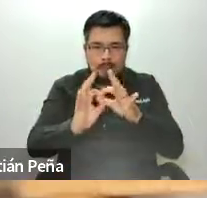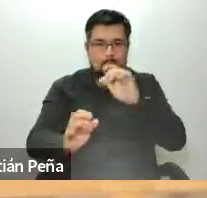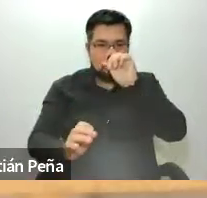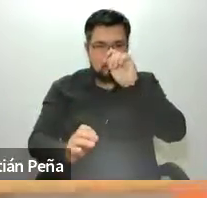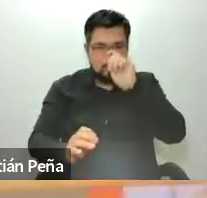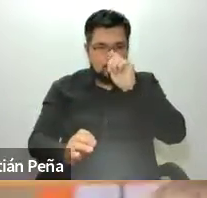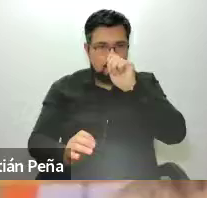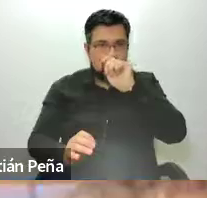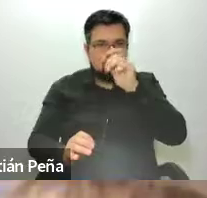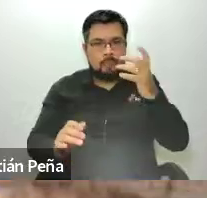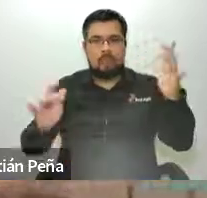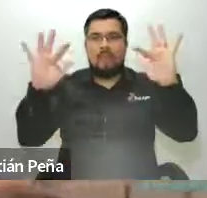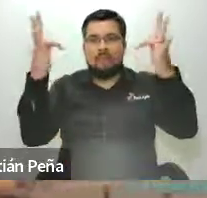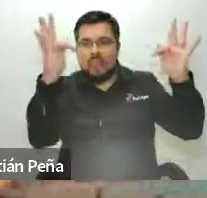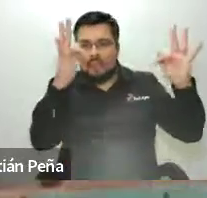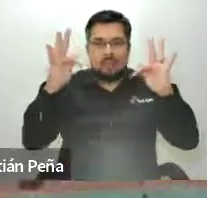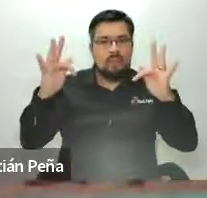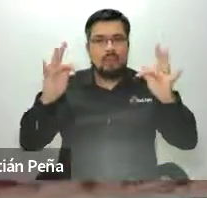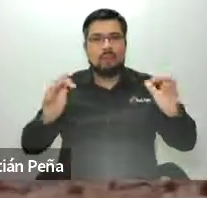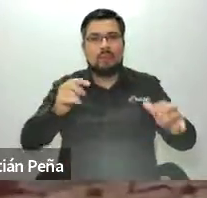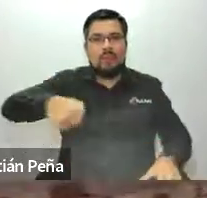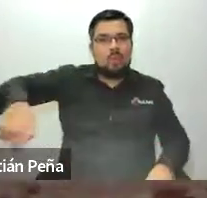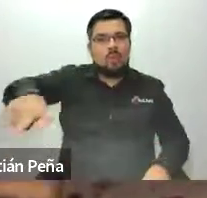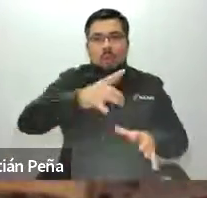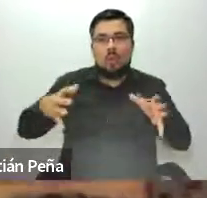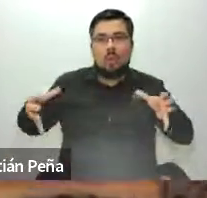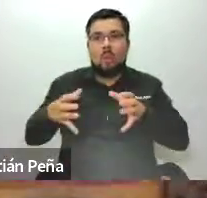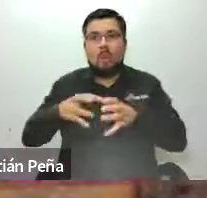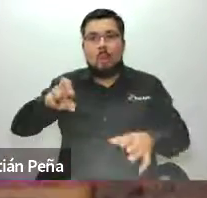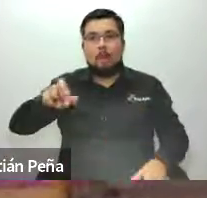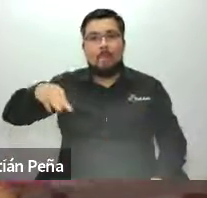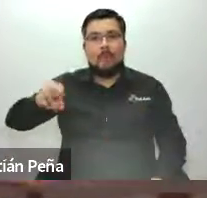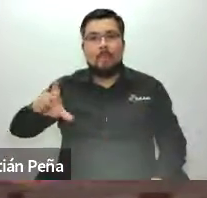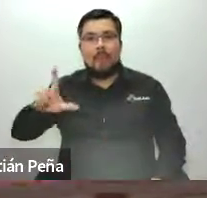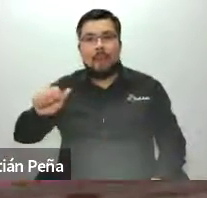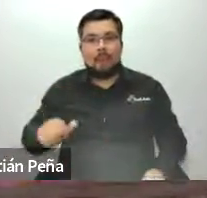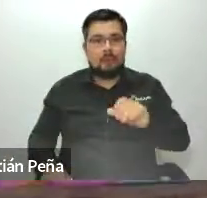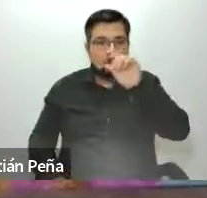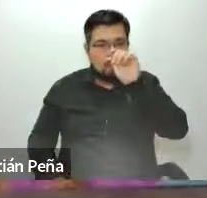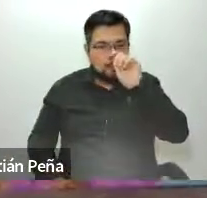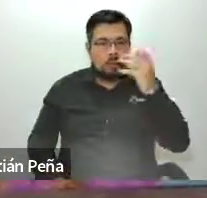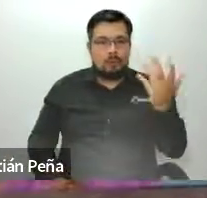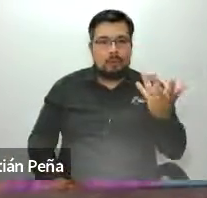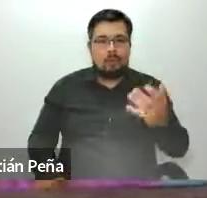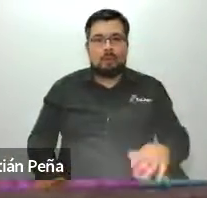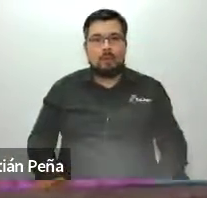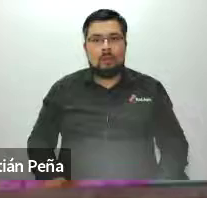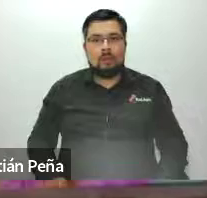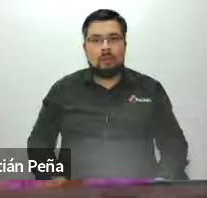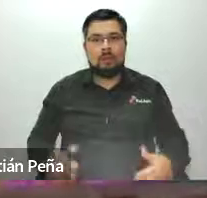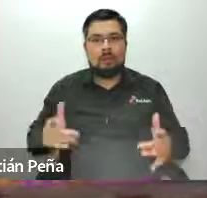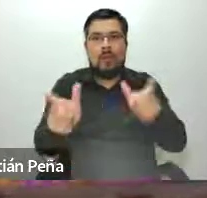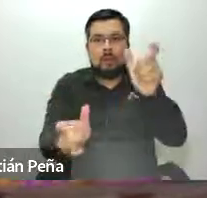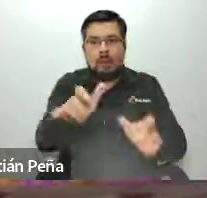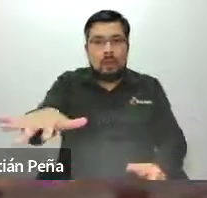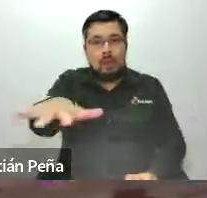visita, felicitar, nosotros con la PAME y la Adriana que hemos trabajado esta unidad, felicitar a las y los estudiantes del curso No hay